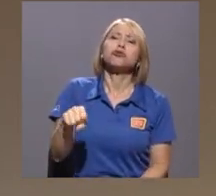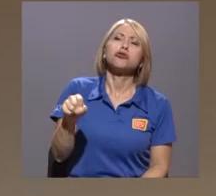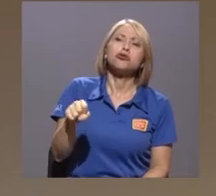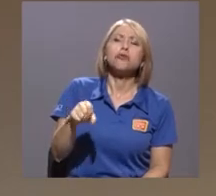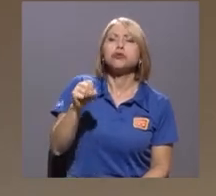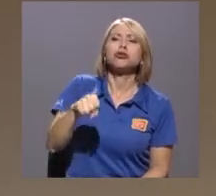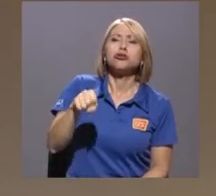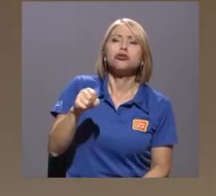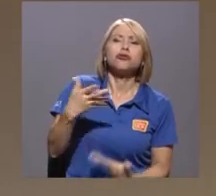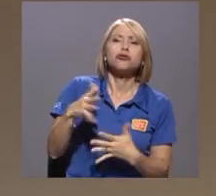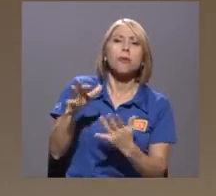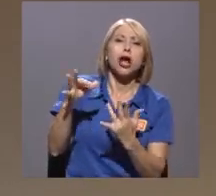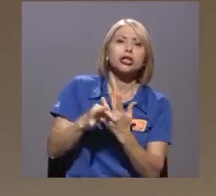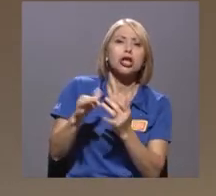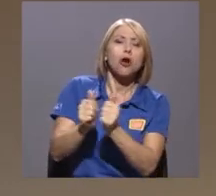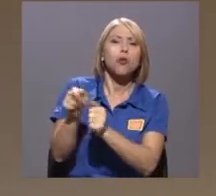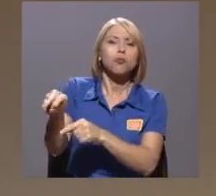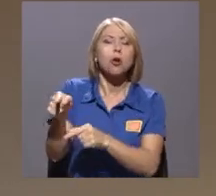no